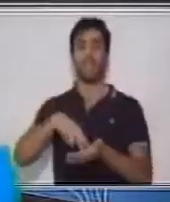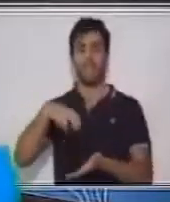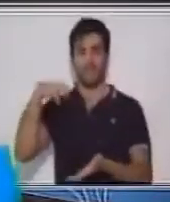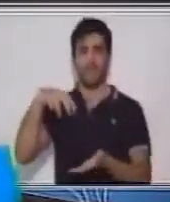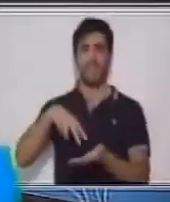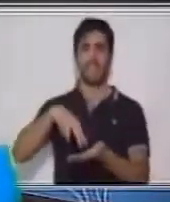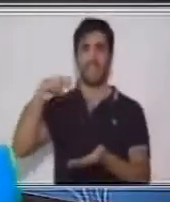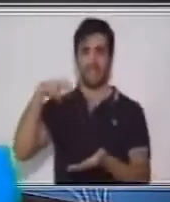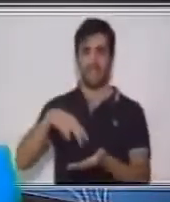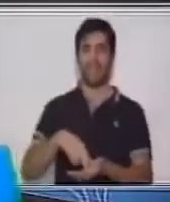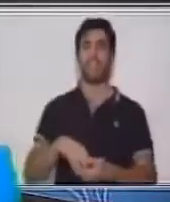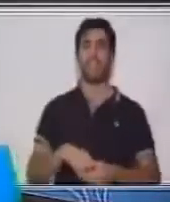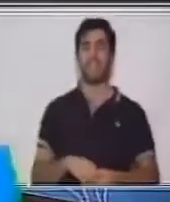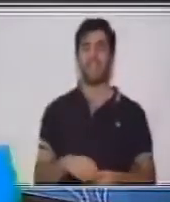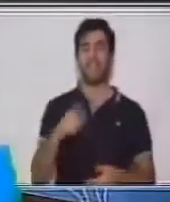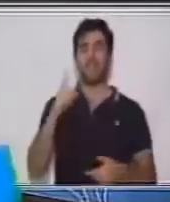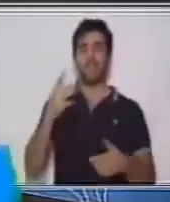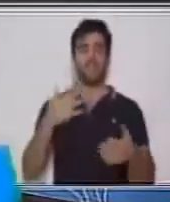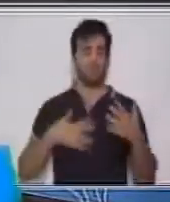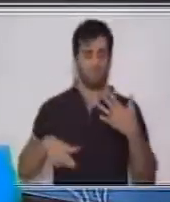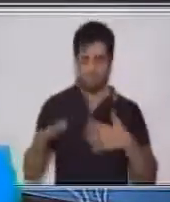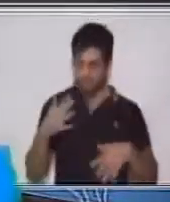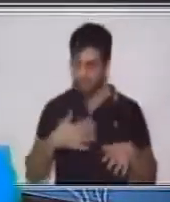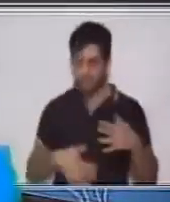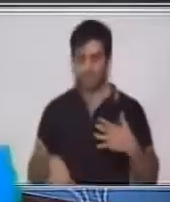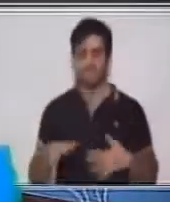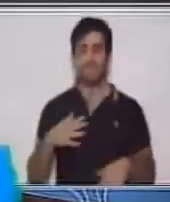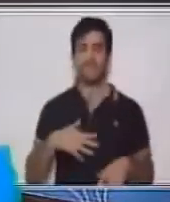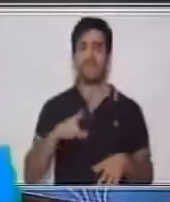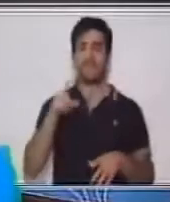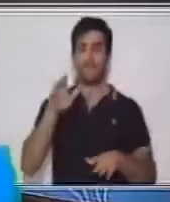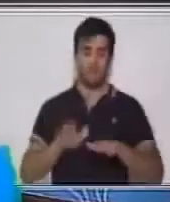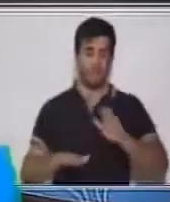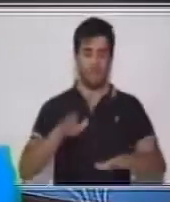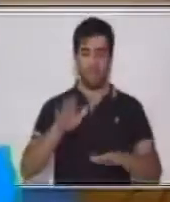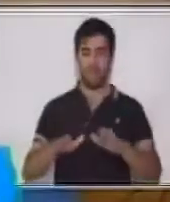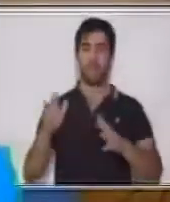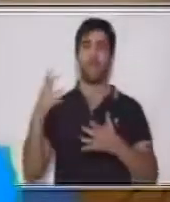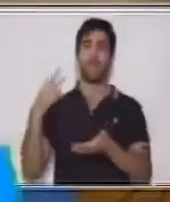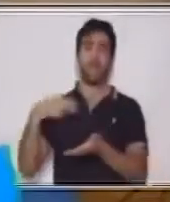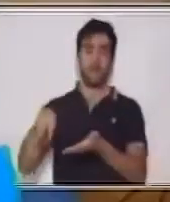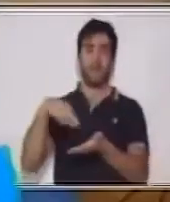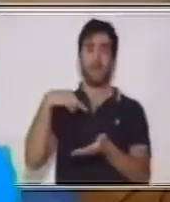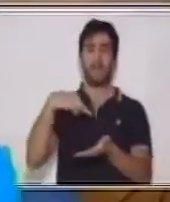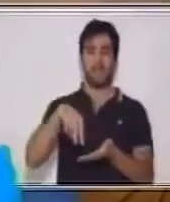Salta. Eso. Se sacude. Baila.